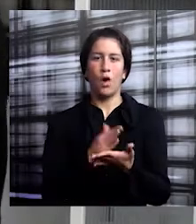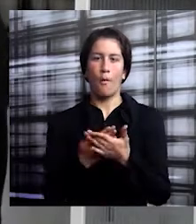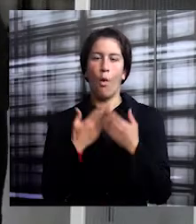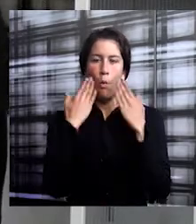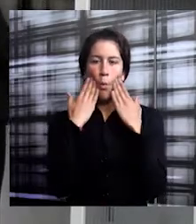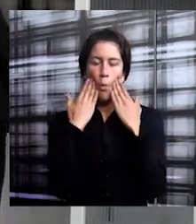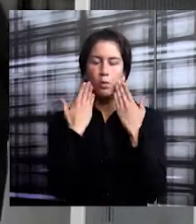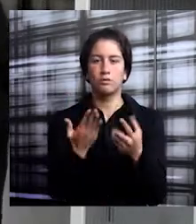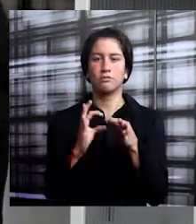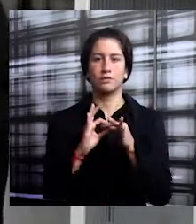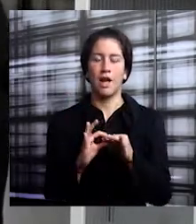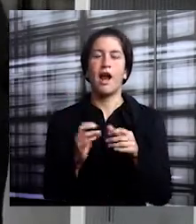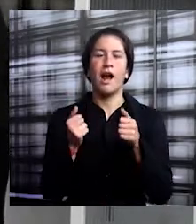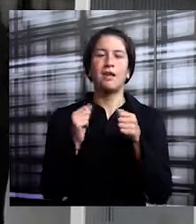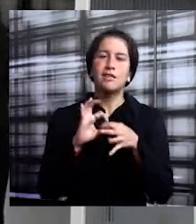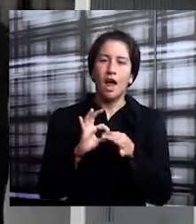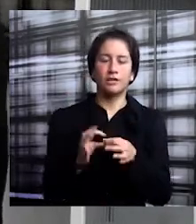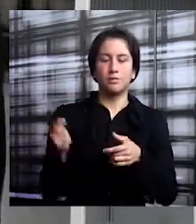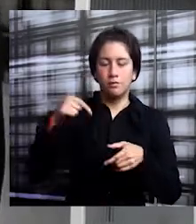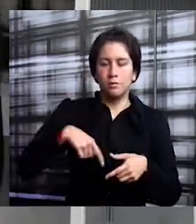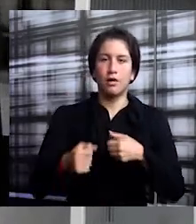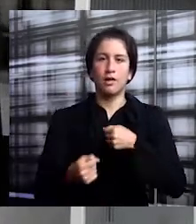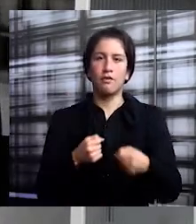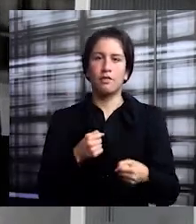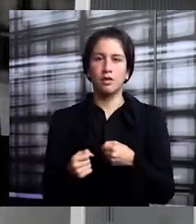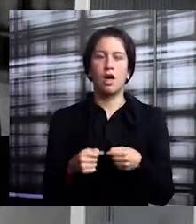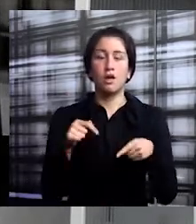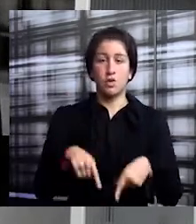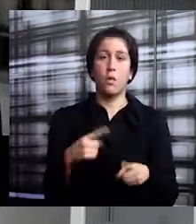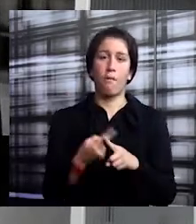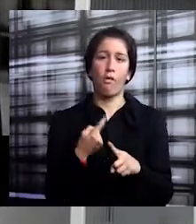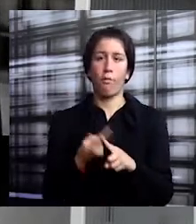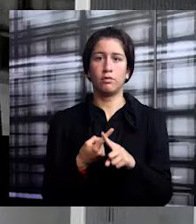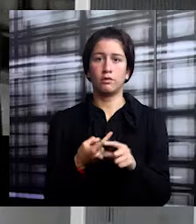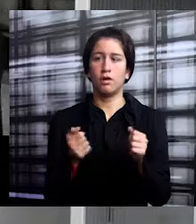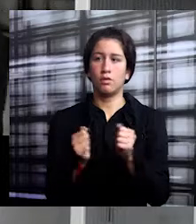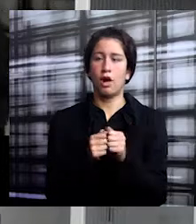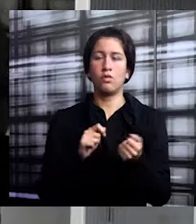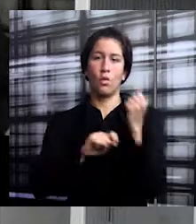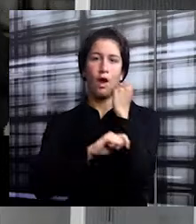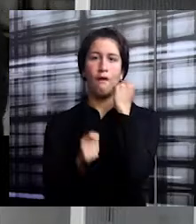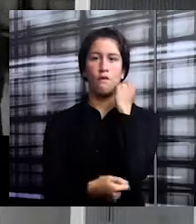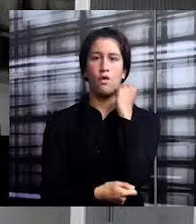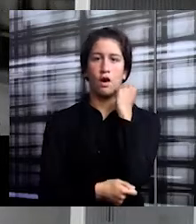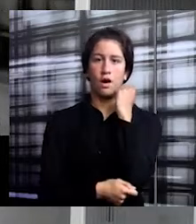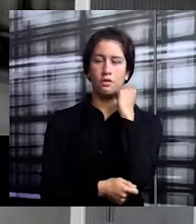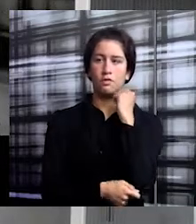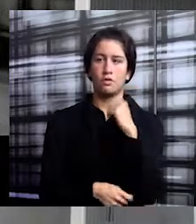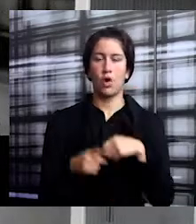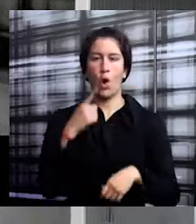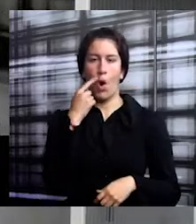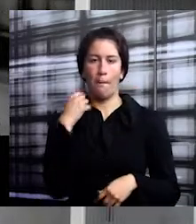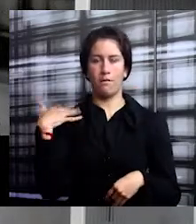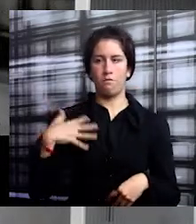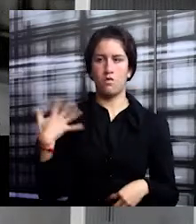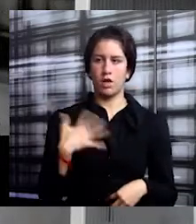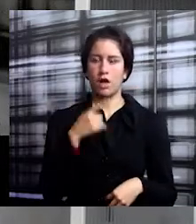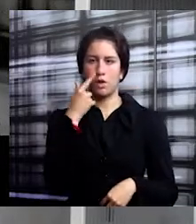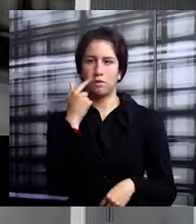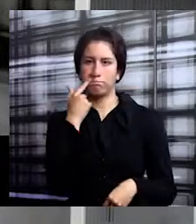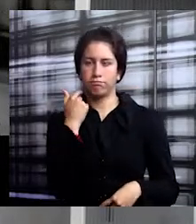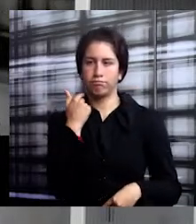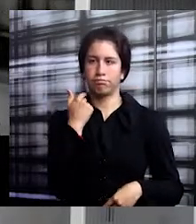¿Cómo está? Un gusto saludarle, gracias por ser parte de esta nueva entrevista a fondo. Y hoy para conversar con un abogado, hombre importante,